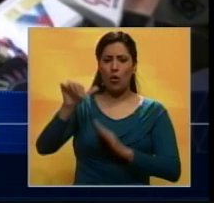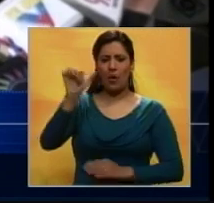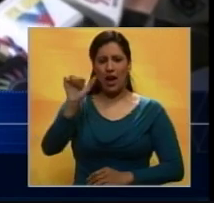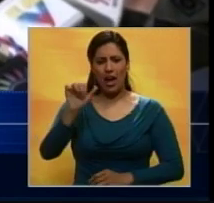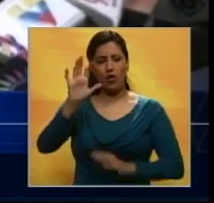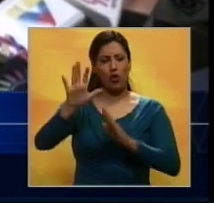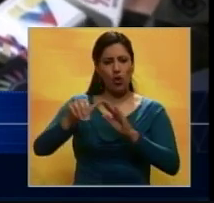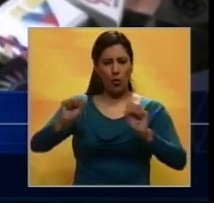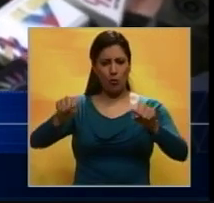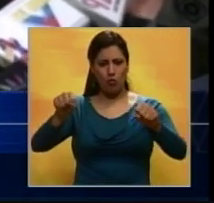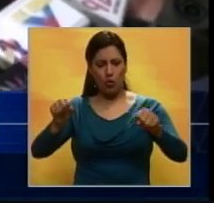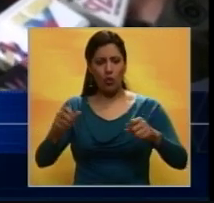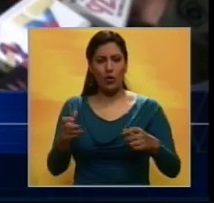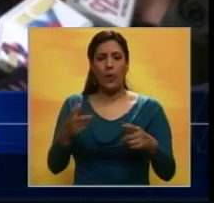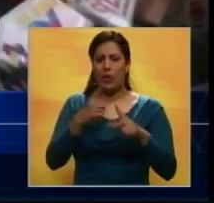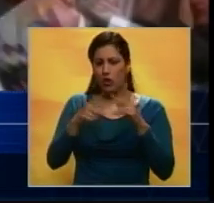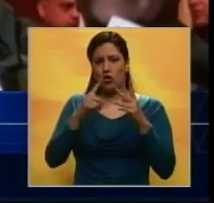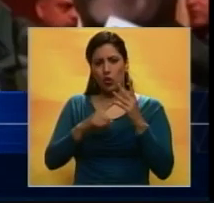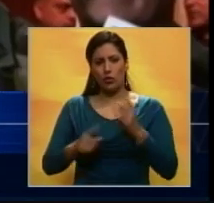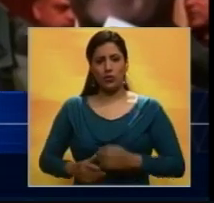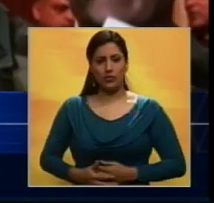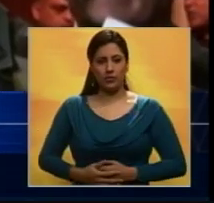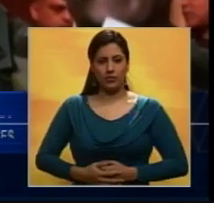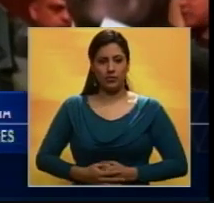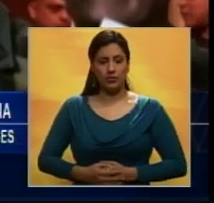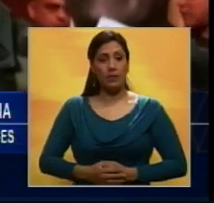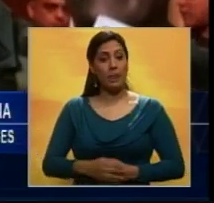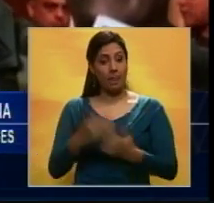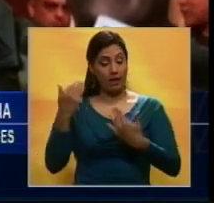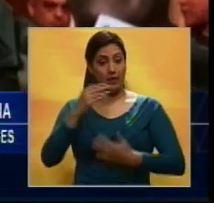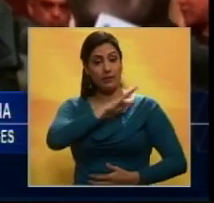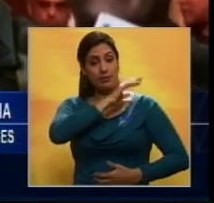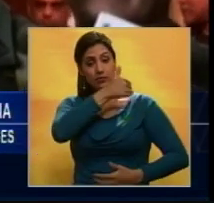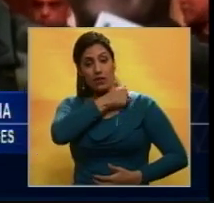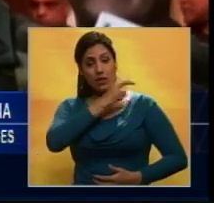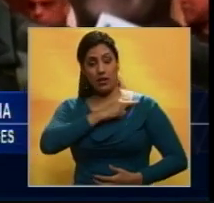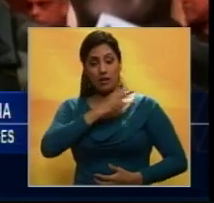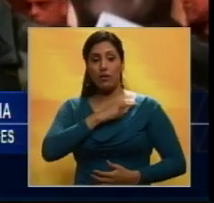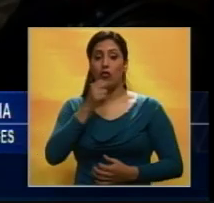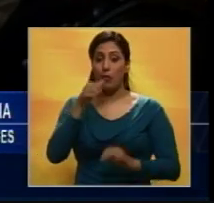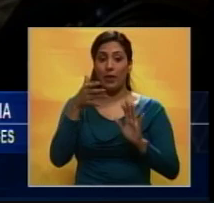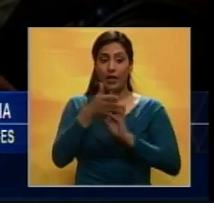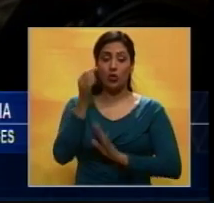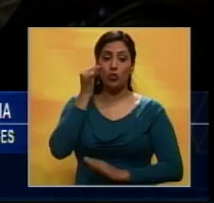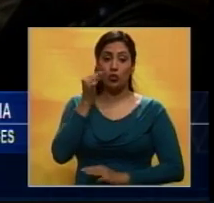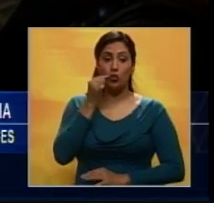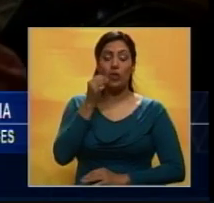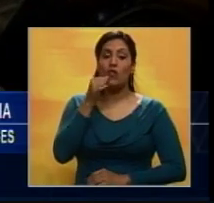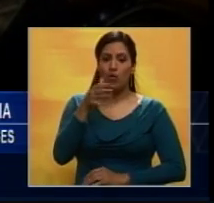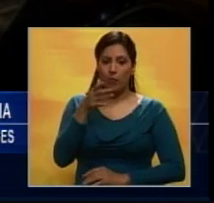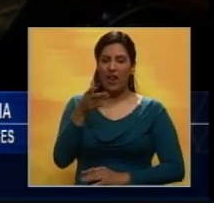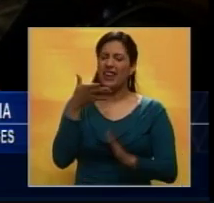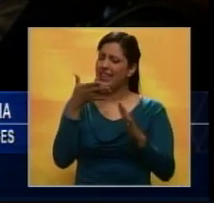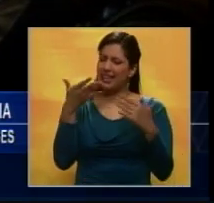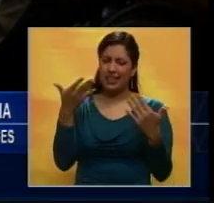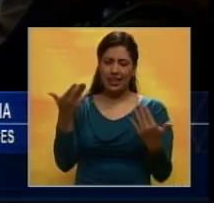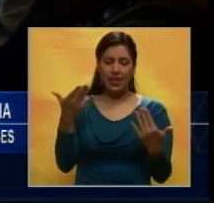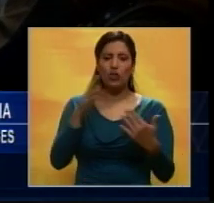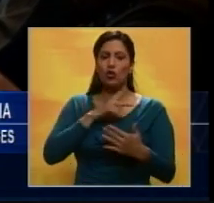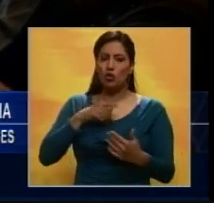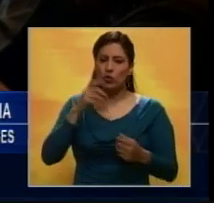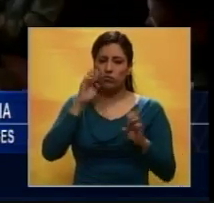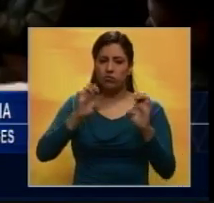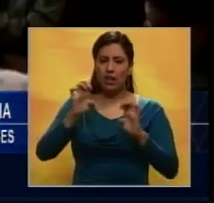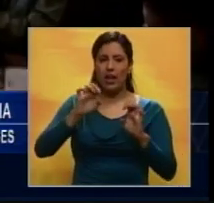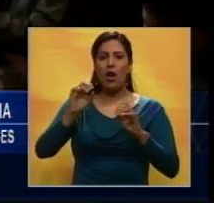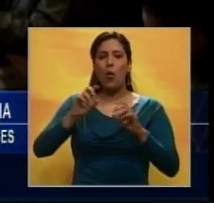vehículos, hurto de motocicletas y otros delitos. El comandante de la SODI Sucre, William Cervantes Pinto, informó que se